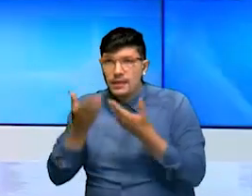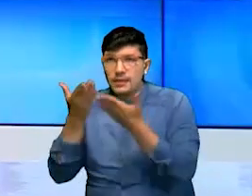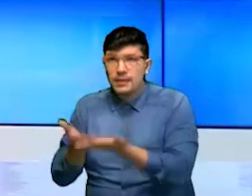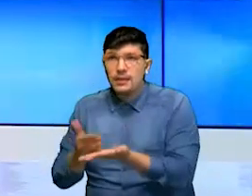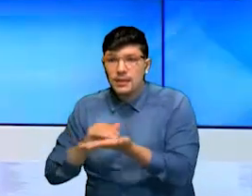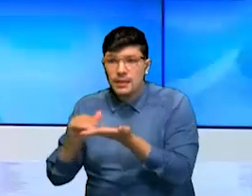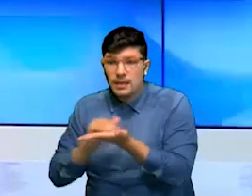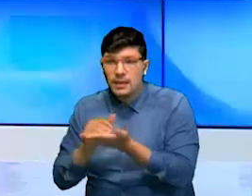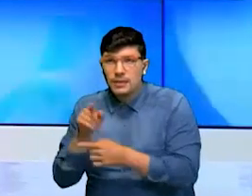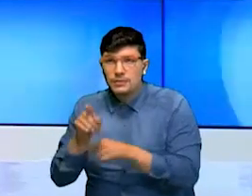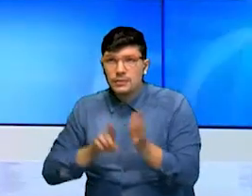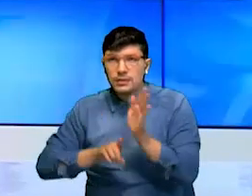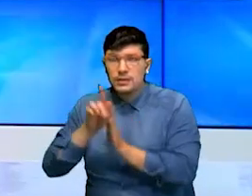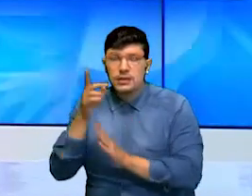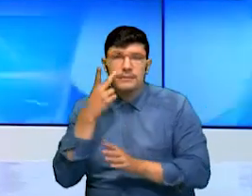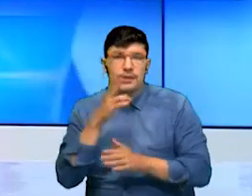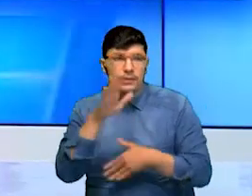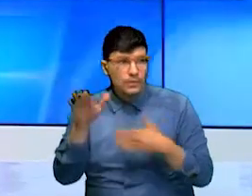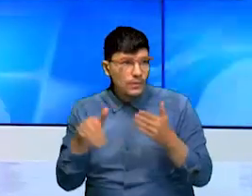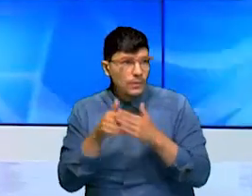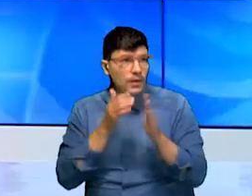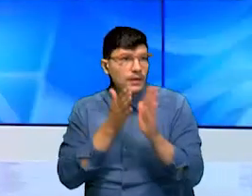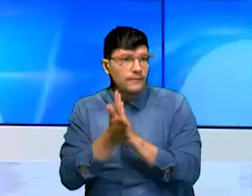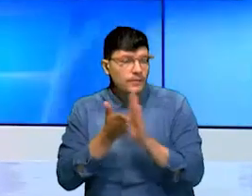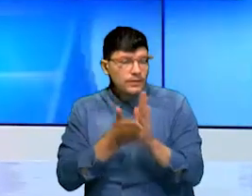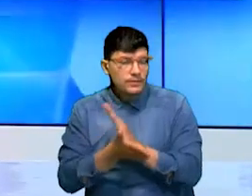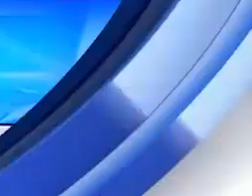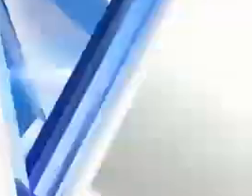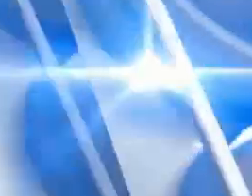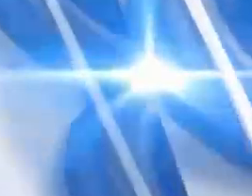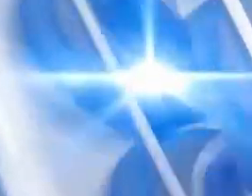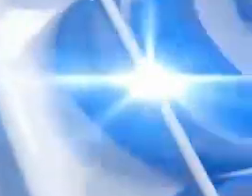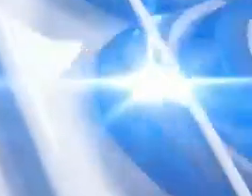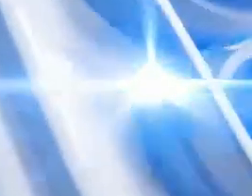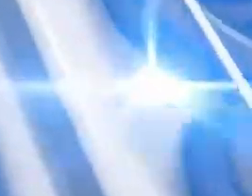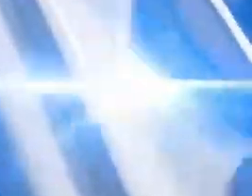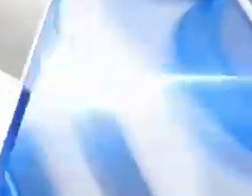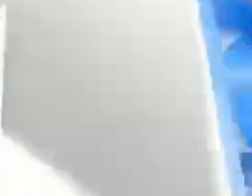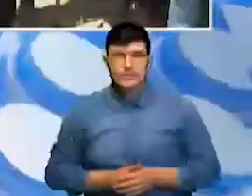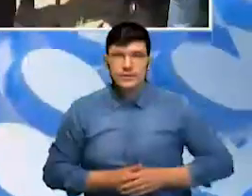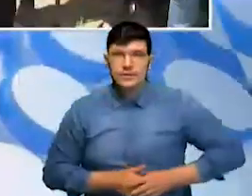facilitan su desarrollo luís antonio camacho con toda la información buenas tardes